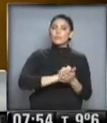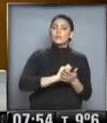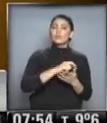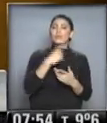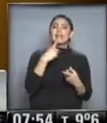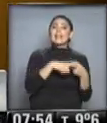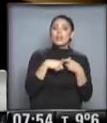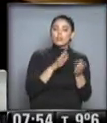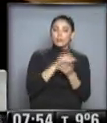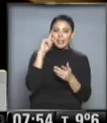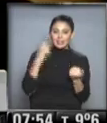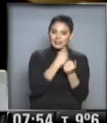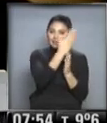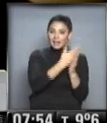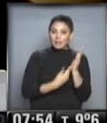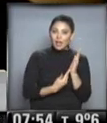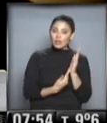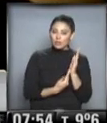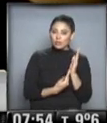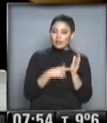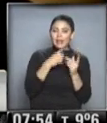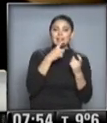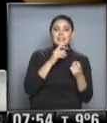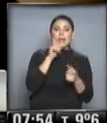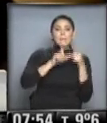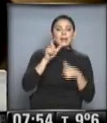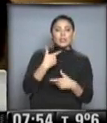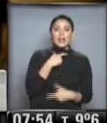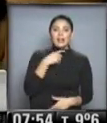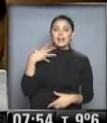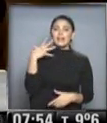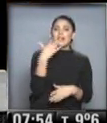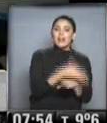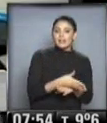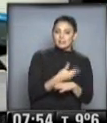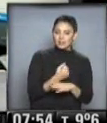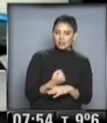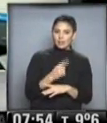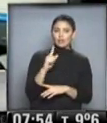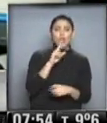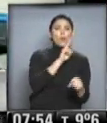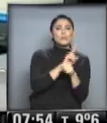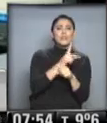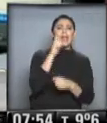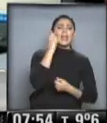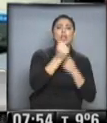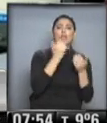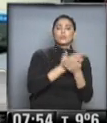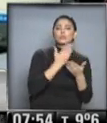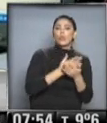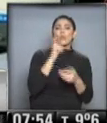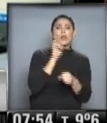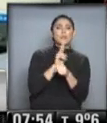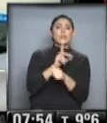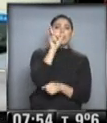se negocia un tratado relacionado con necesidades de consumidores y no con proteger a la industria, proteger a los titulares